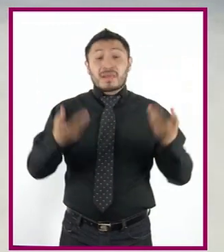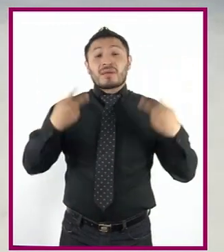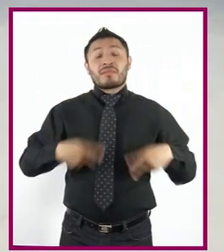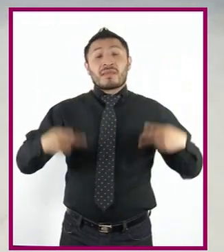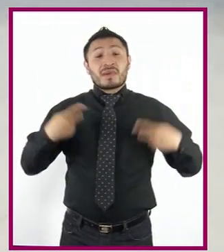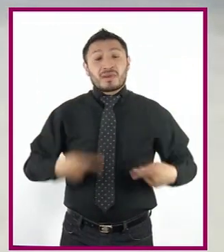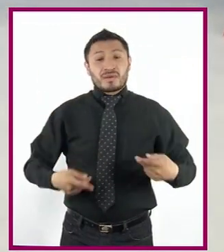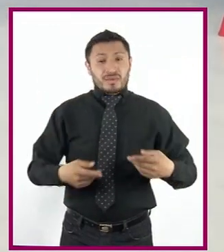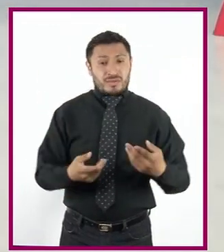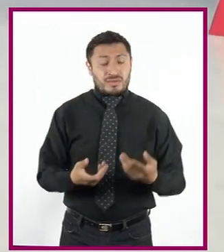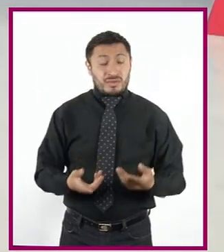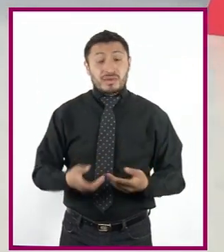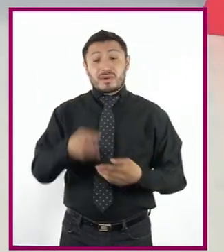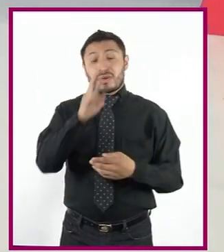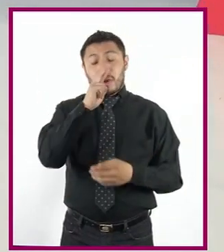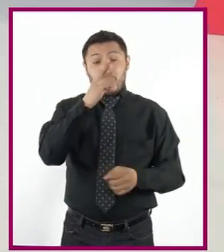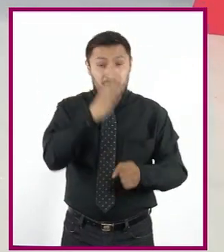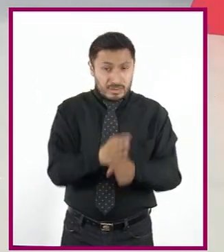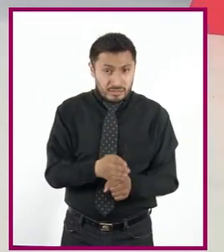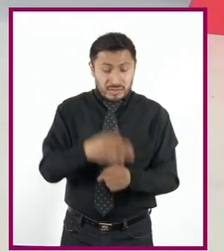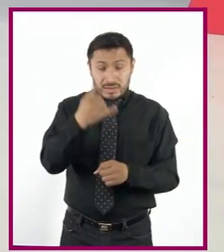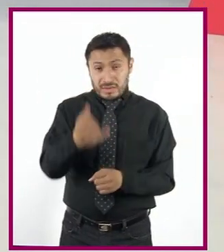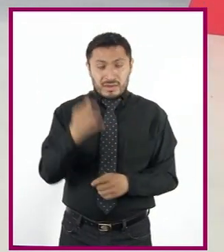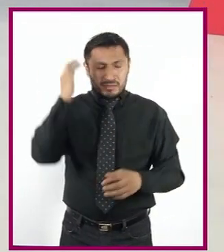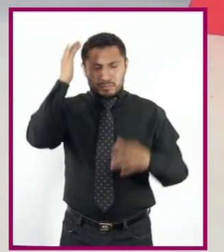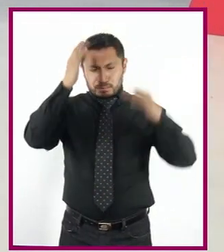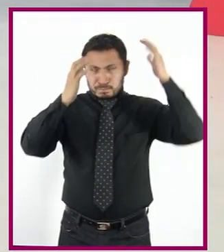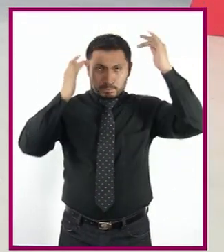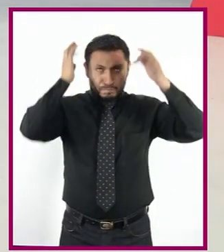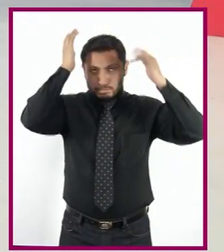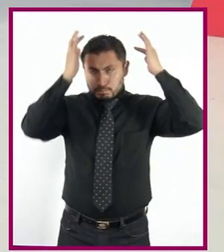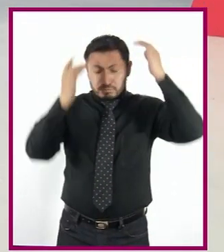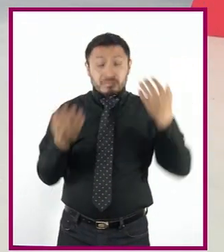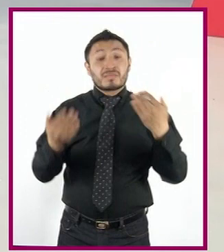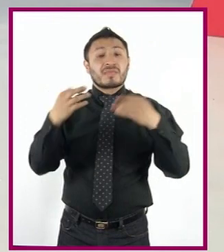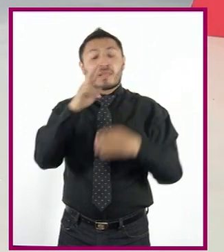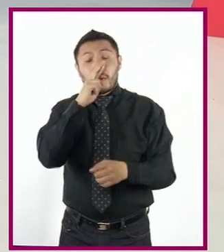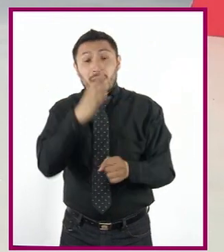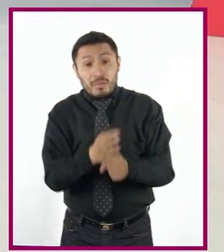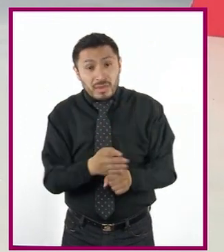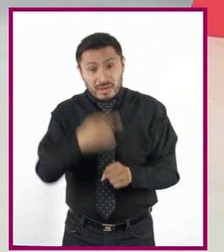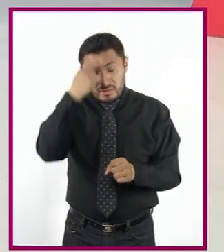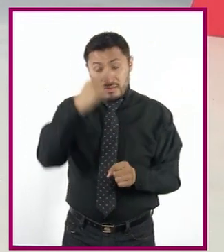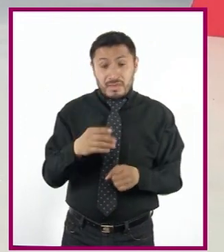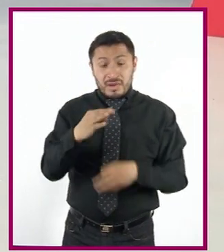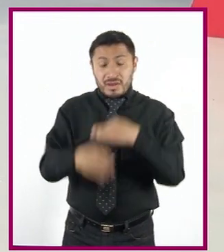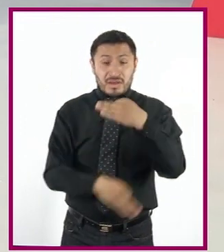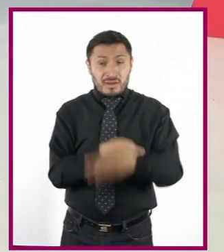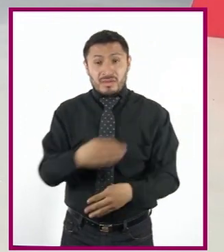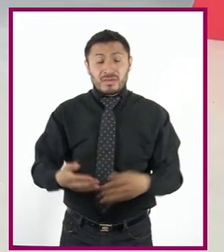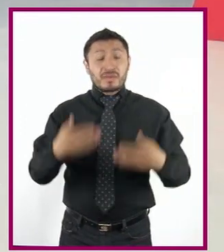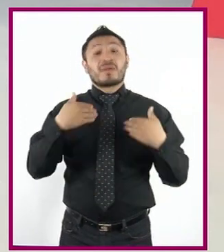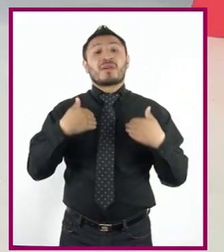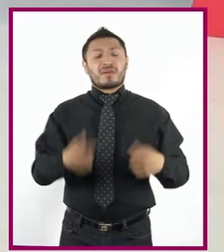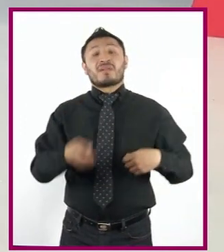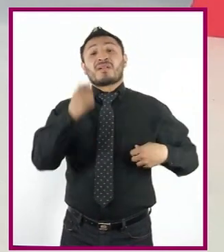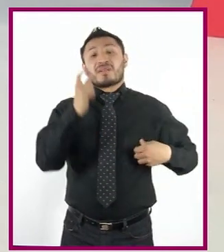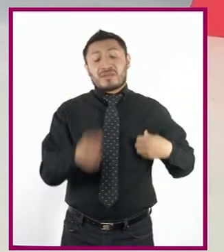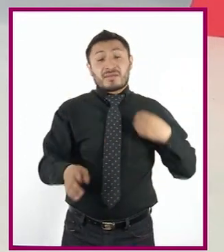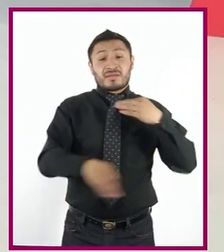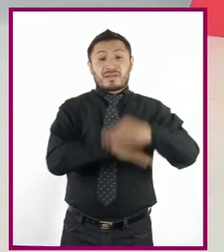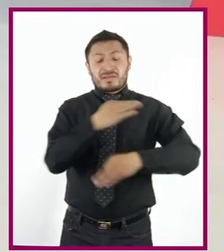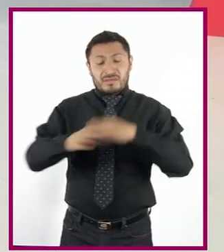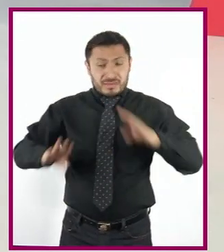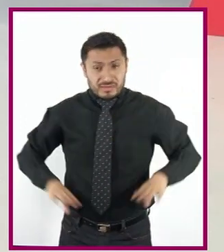ciudadanas y ciudadanos responsables y reflexivos. Responsables para tomar conciencia de que toda